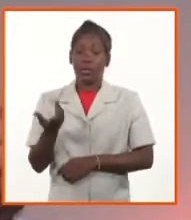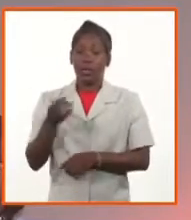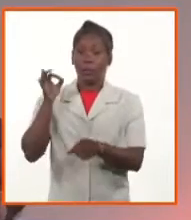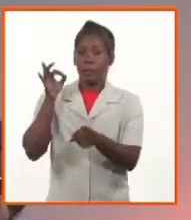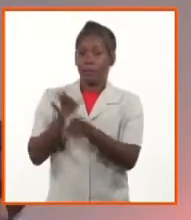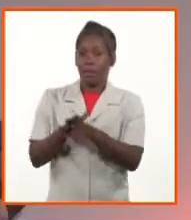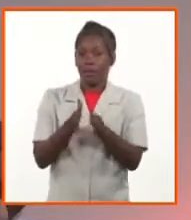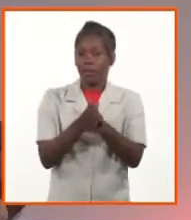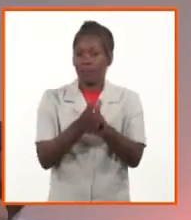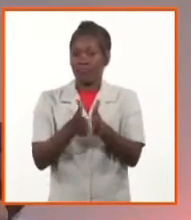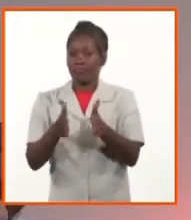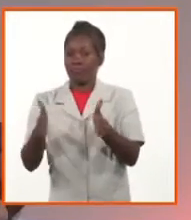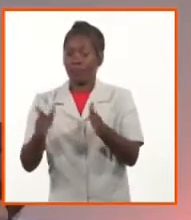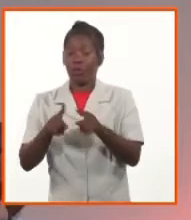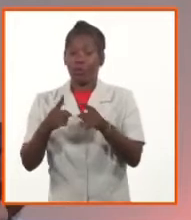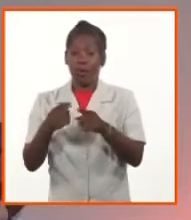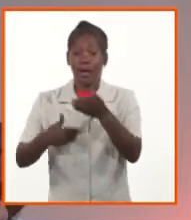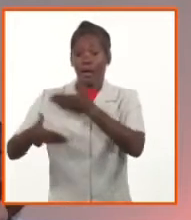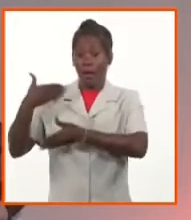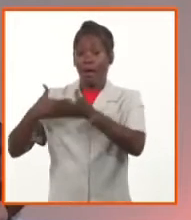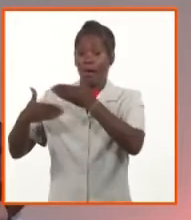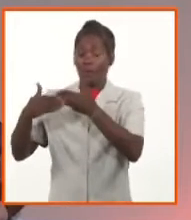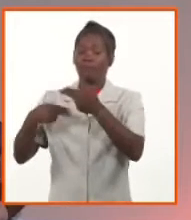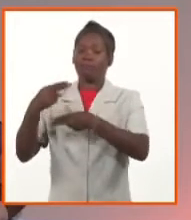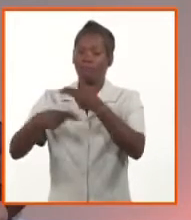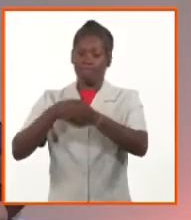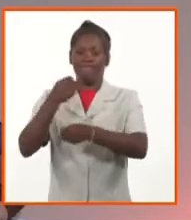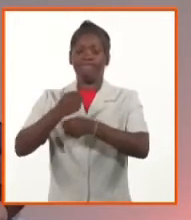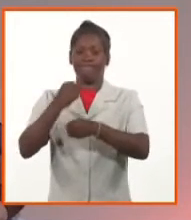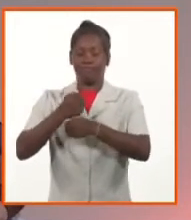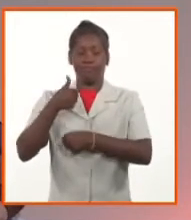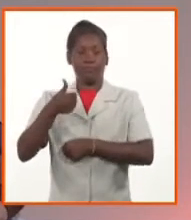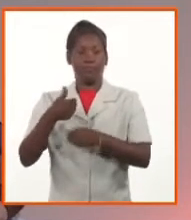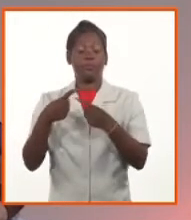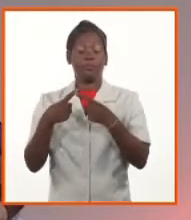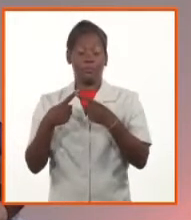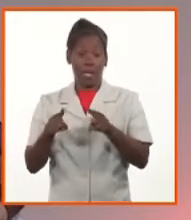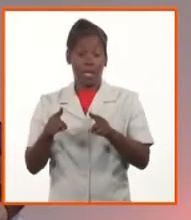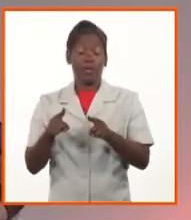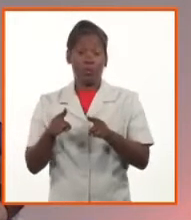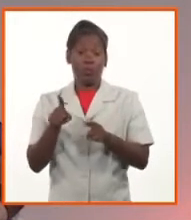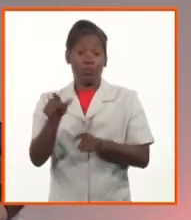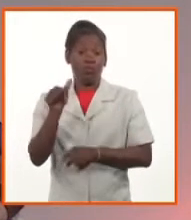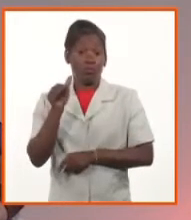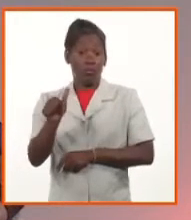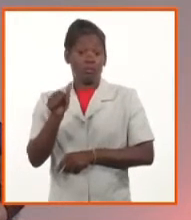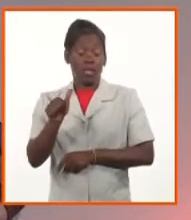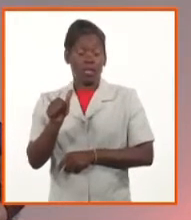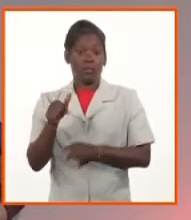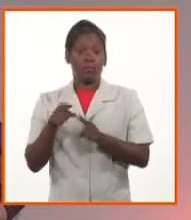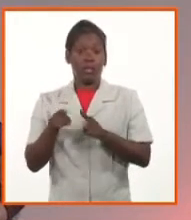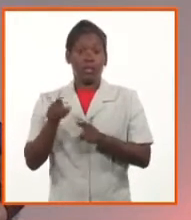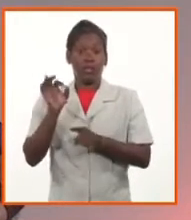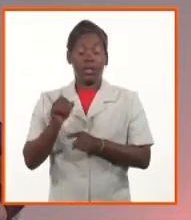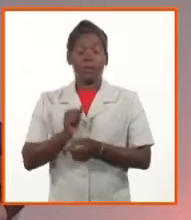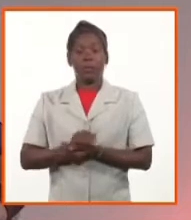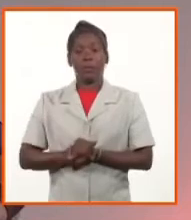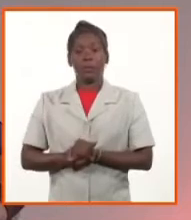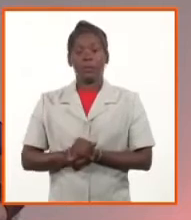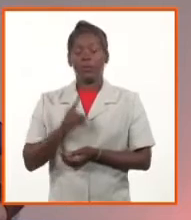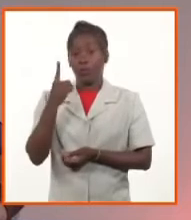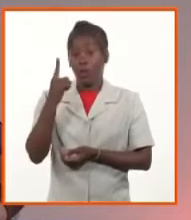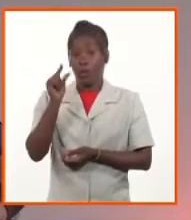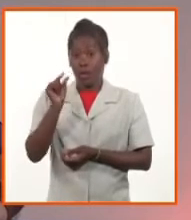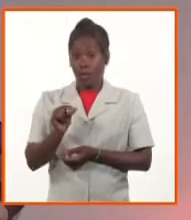logró ese gremio a lo largo de todo el país. Y Esther, como decía Rafa, ella en algún momento dijo también que ella